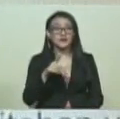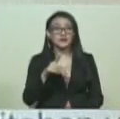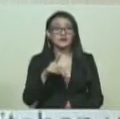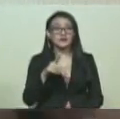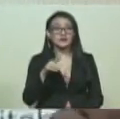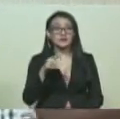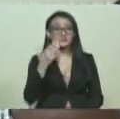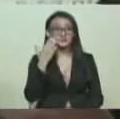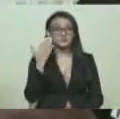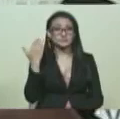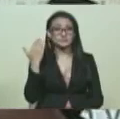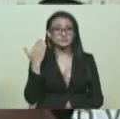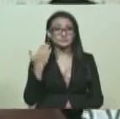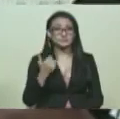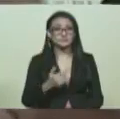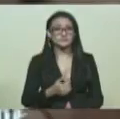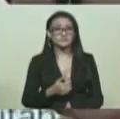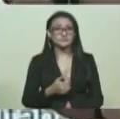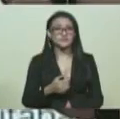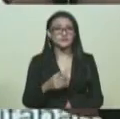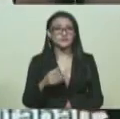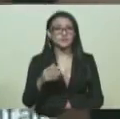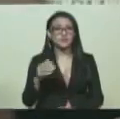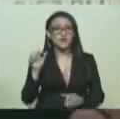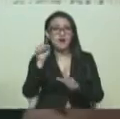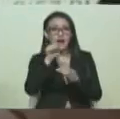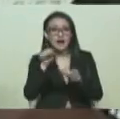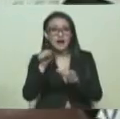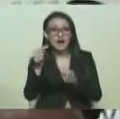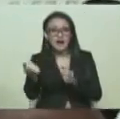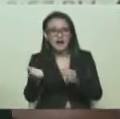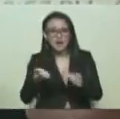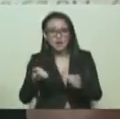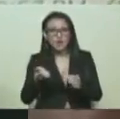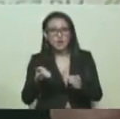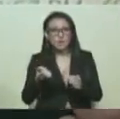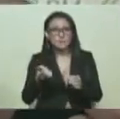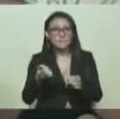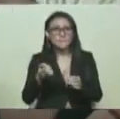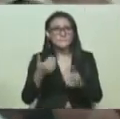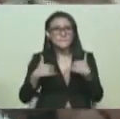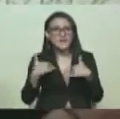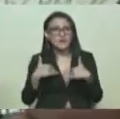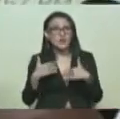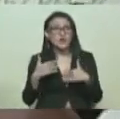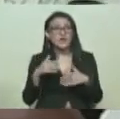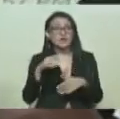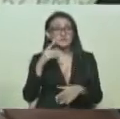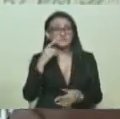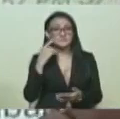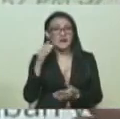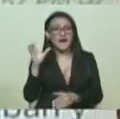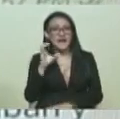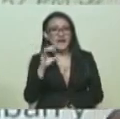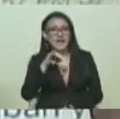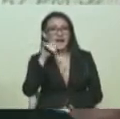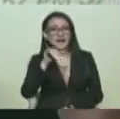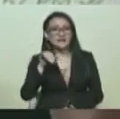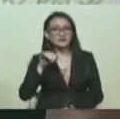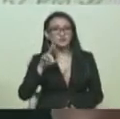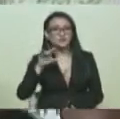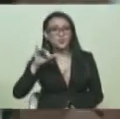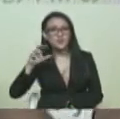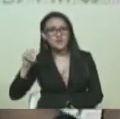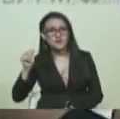los cajeros. Él le responde, los cajeros el miércoles, Puerto La Cruz, Caracas, Zulia, Nueva Esparta